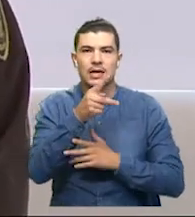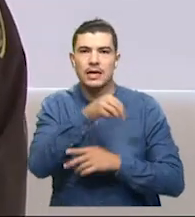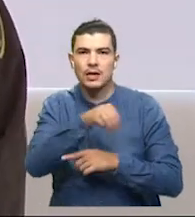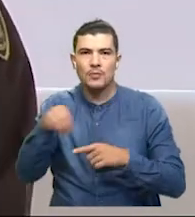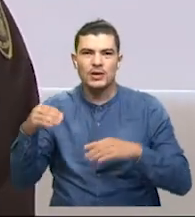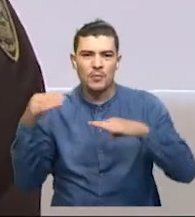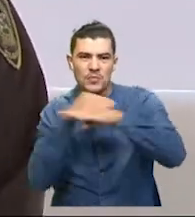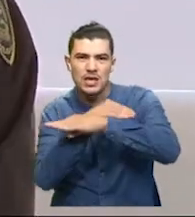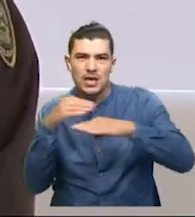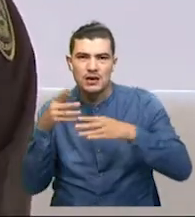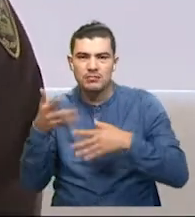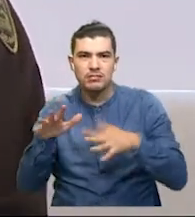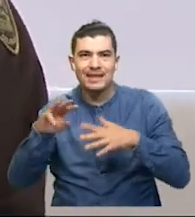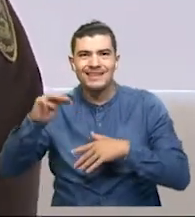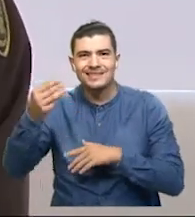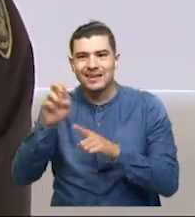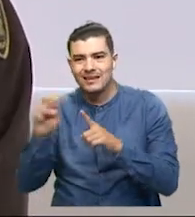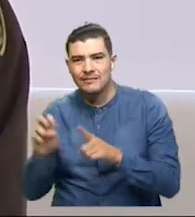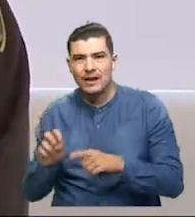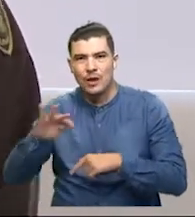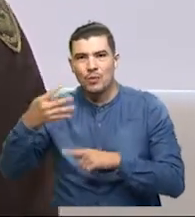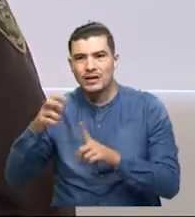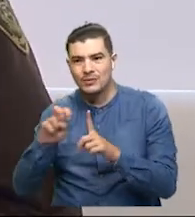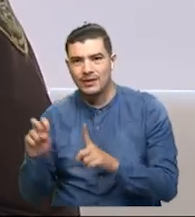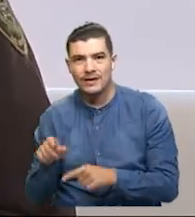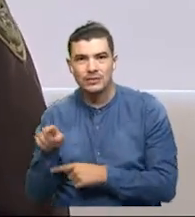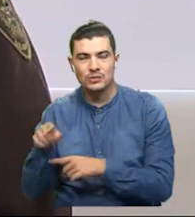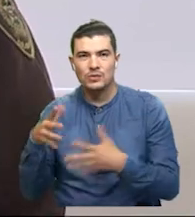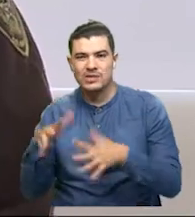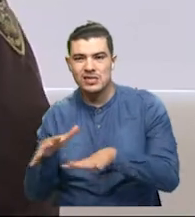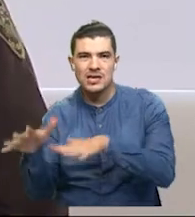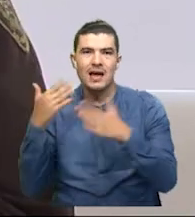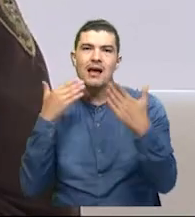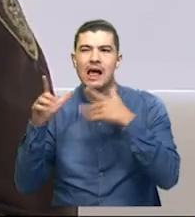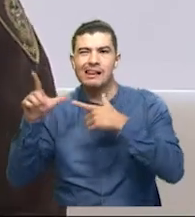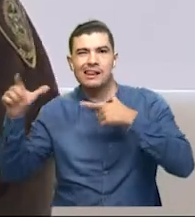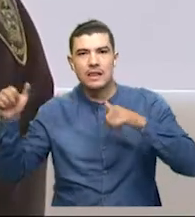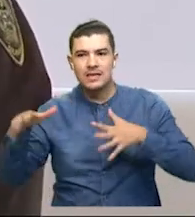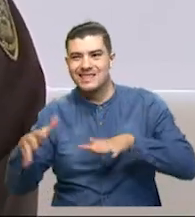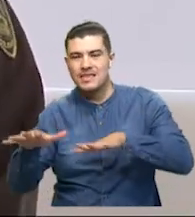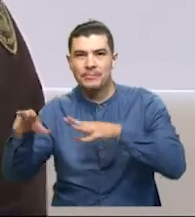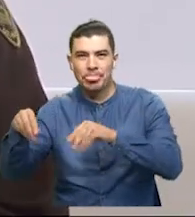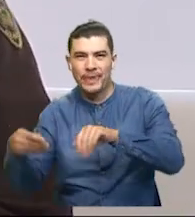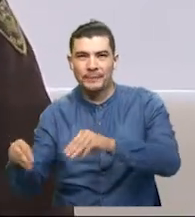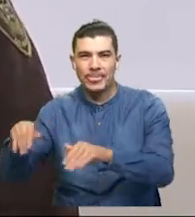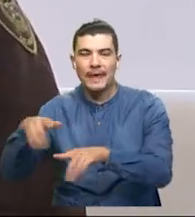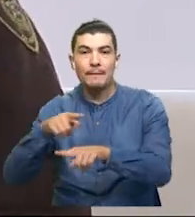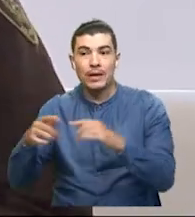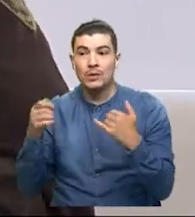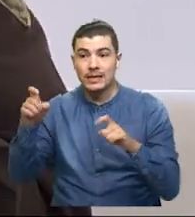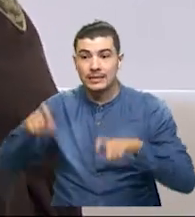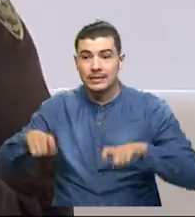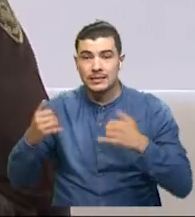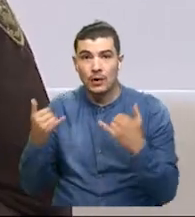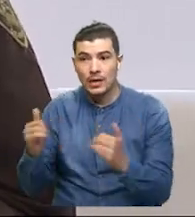en corredores viales de tercera y cuarta generación. Es un sectores que tienen un gran desarrollo, pero que necesitan